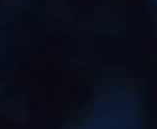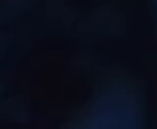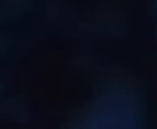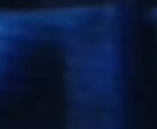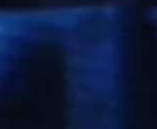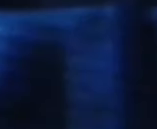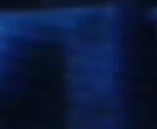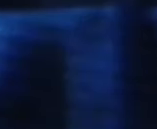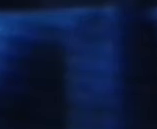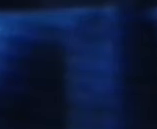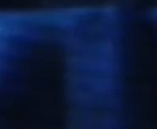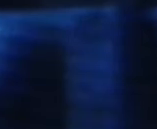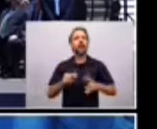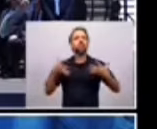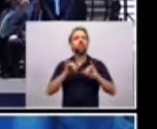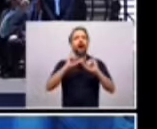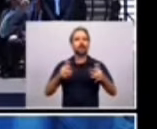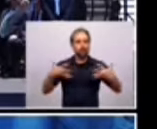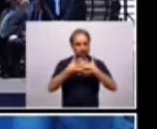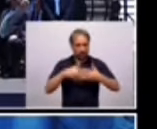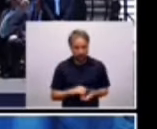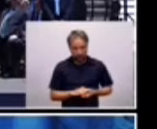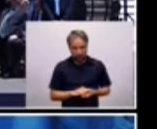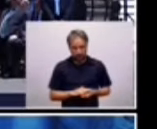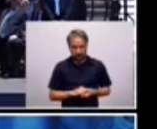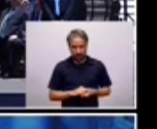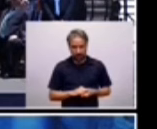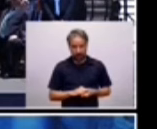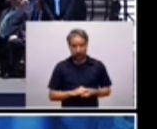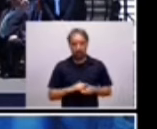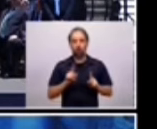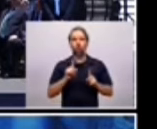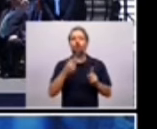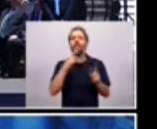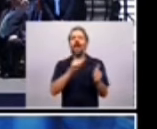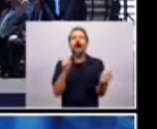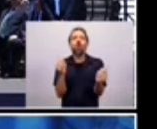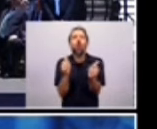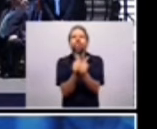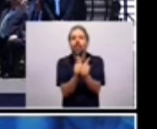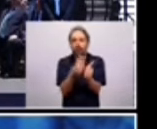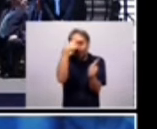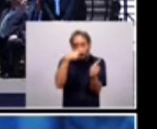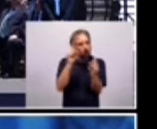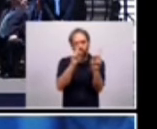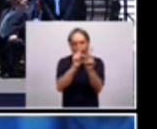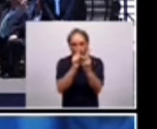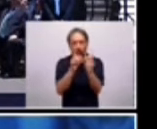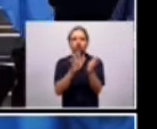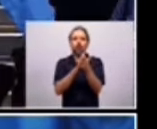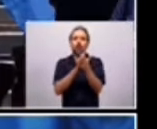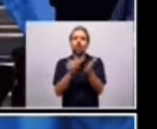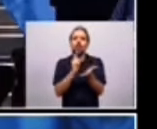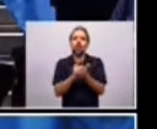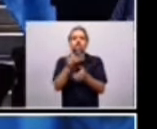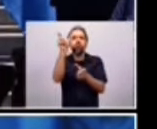No es así. Sí. No, la ley entra al Congreso y pasa a distintas comisiones. Sí. Ese proyecto es un proyecto colectivo que, por ejemplo,